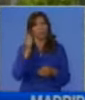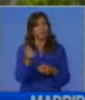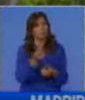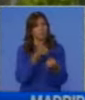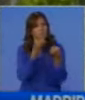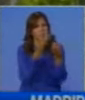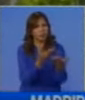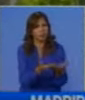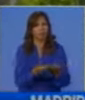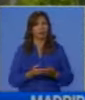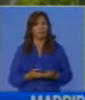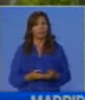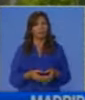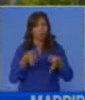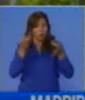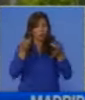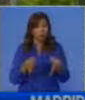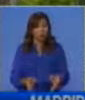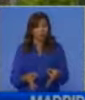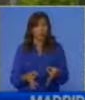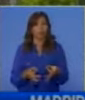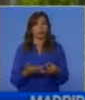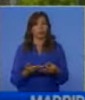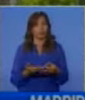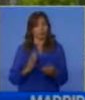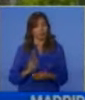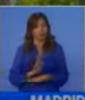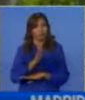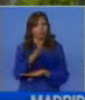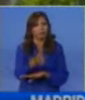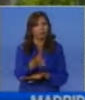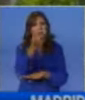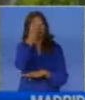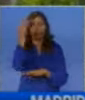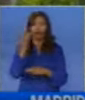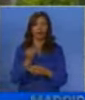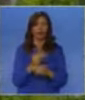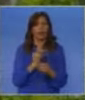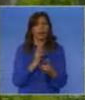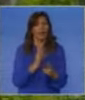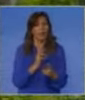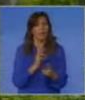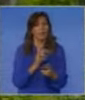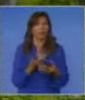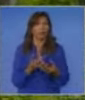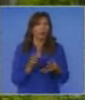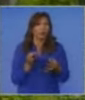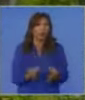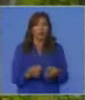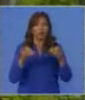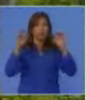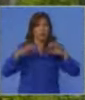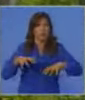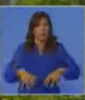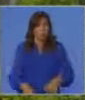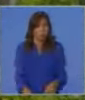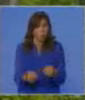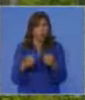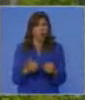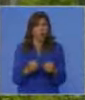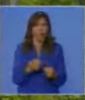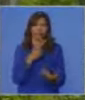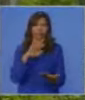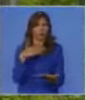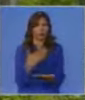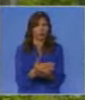tenía preparado rendir unas declaraciones ante la prensa a su llegada aquí en Madrid, pero se tuvo que cancelar a causa de un aguacero que caía en esta ciudad. ¿Y qué